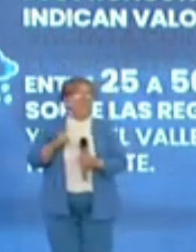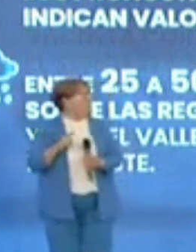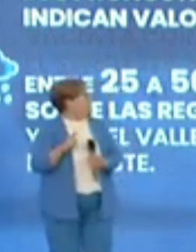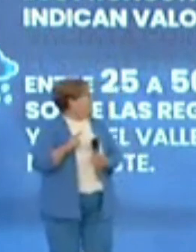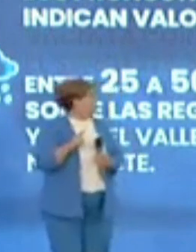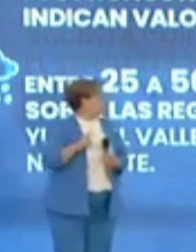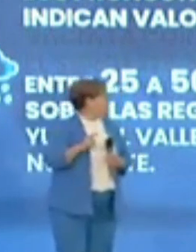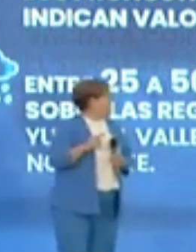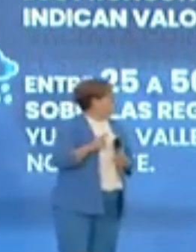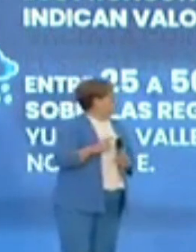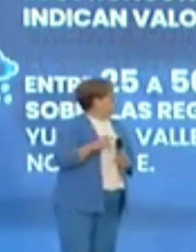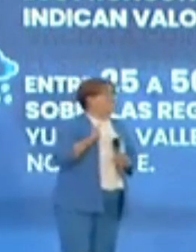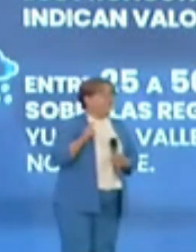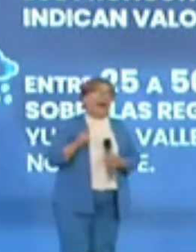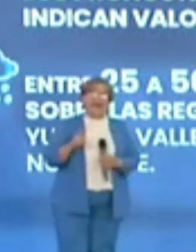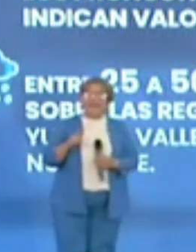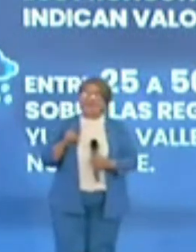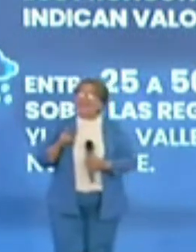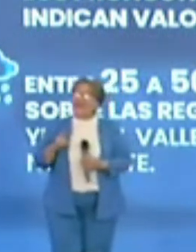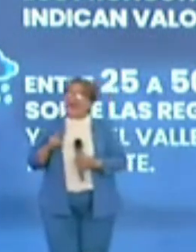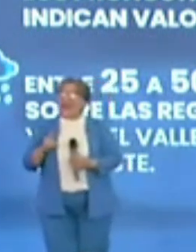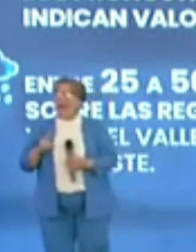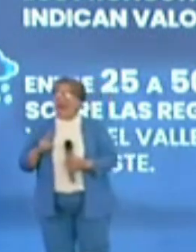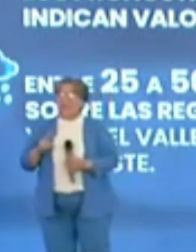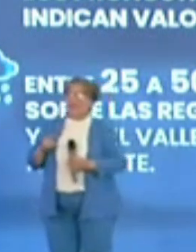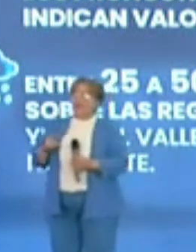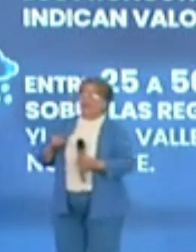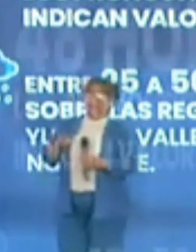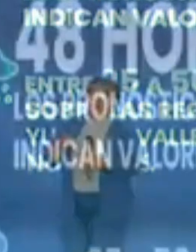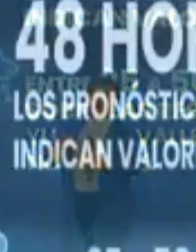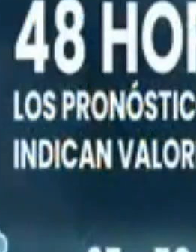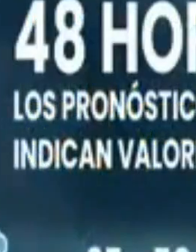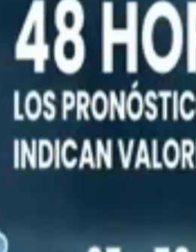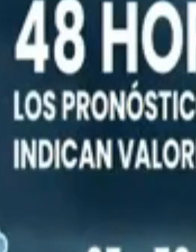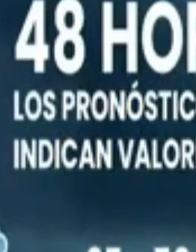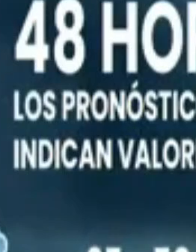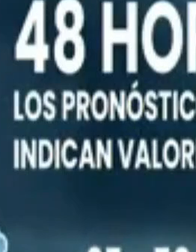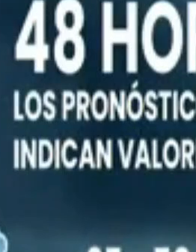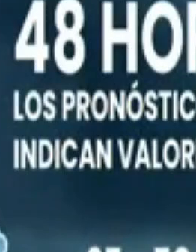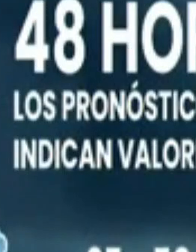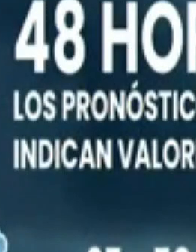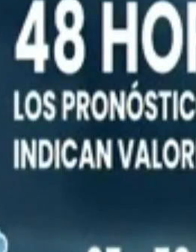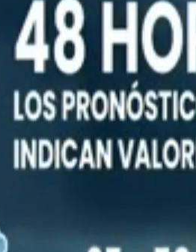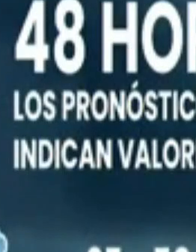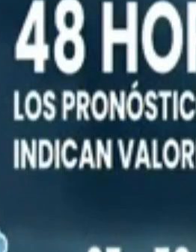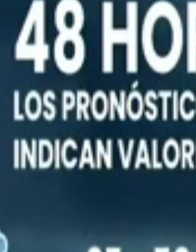Aquí está, 300 ingeniero. milímetros. Ya le señalaba con relación